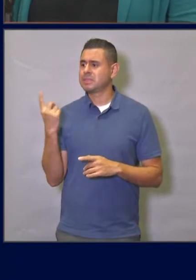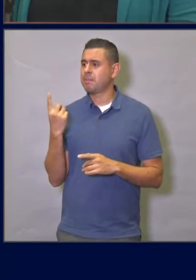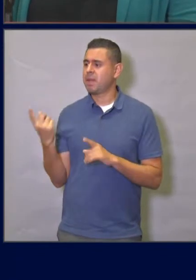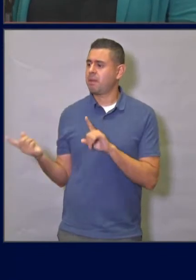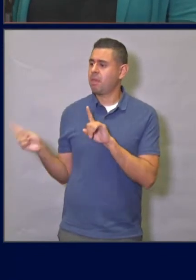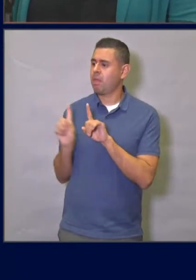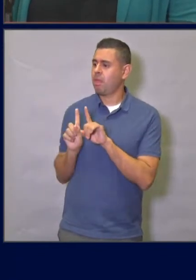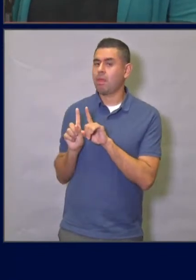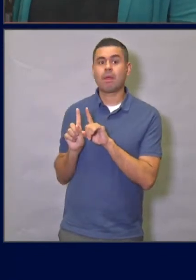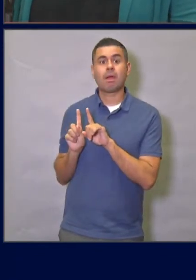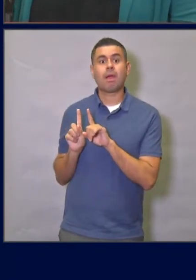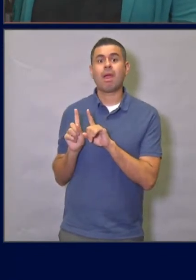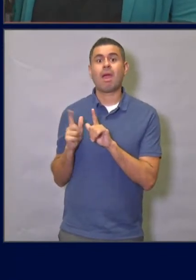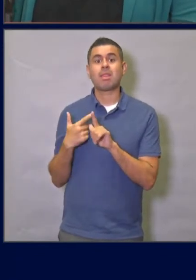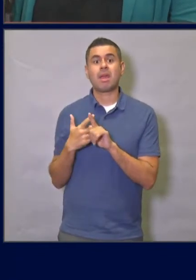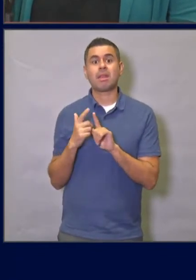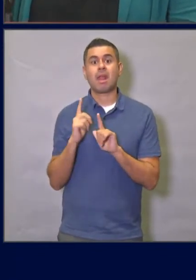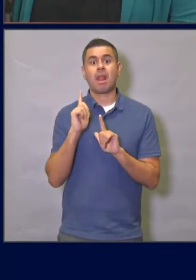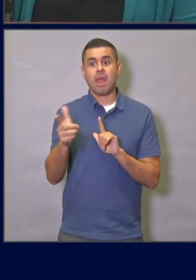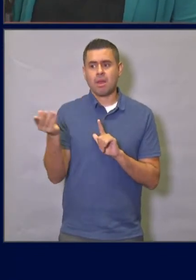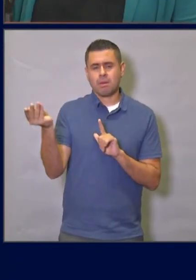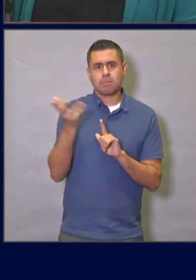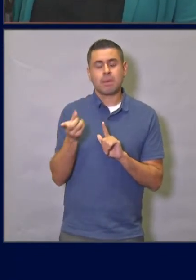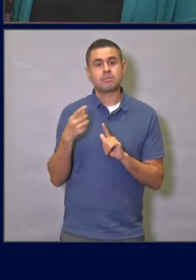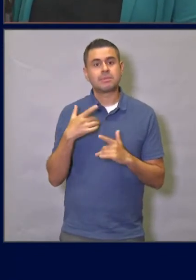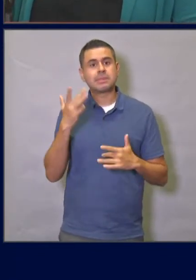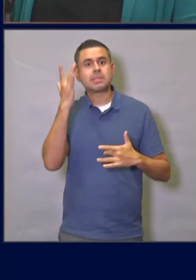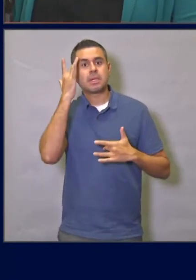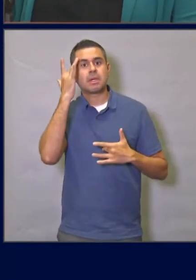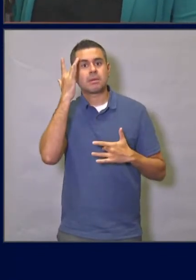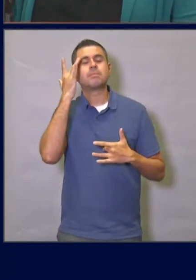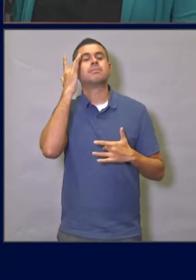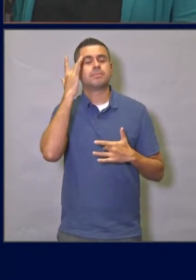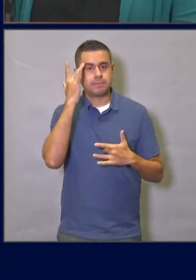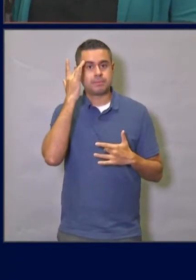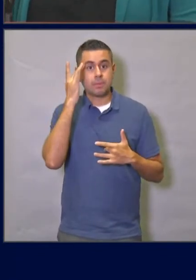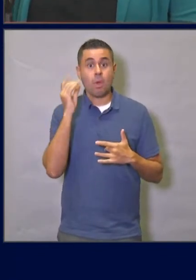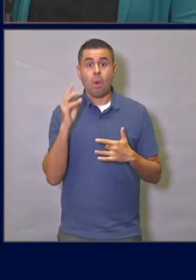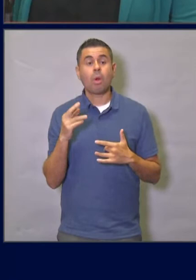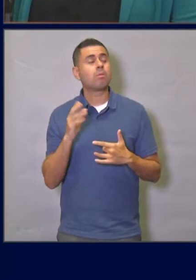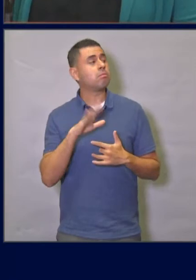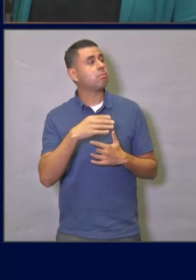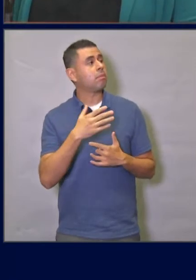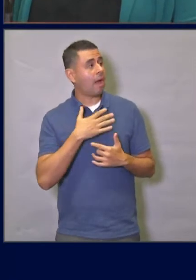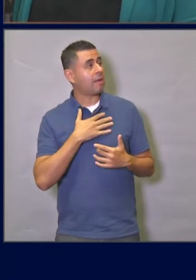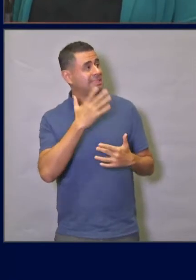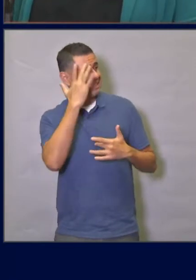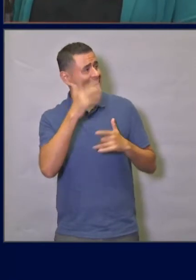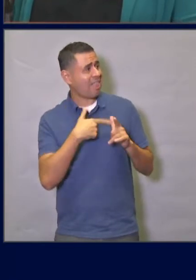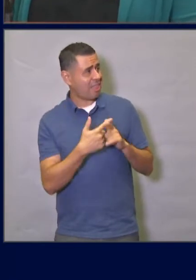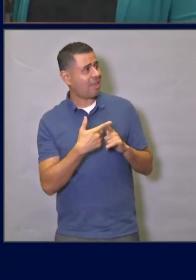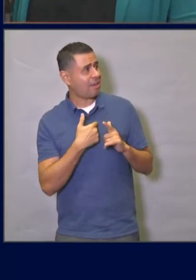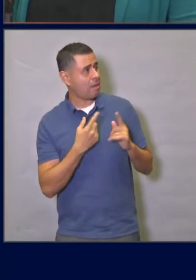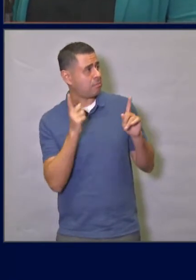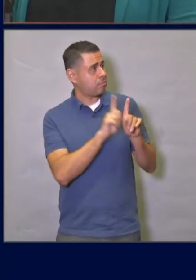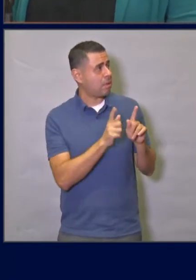COVID-19 y que ha sido dado un resultado positivo, por favor hágase la